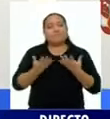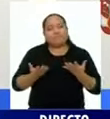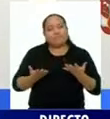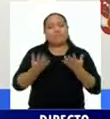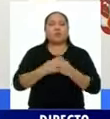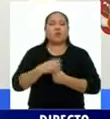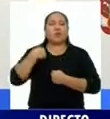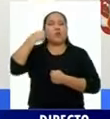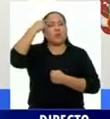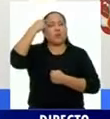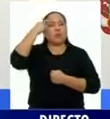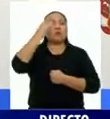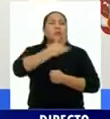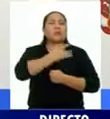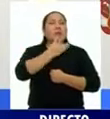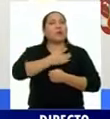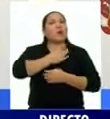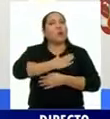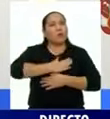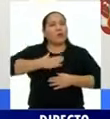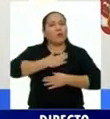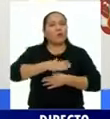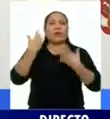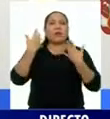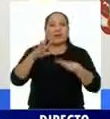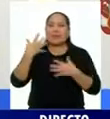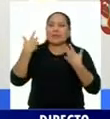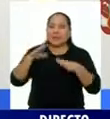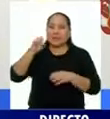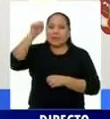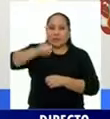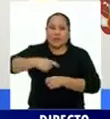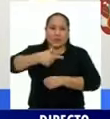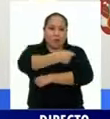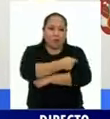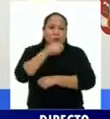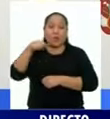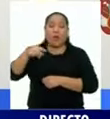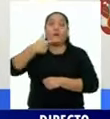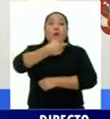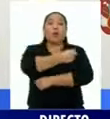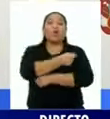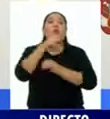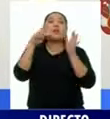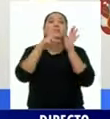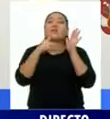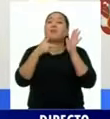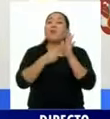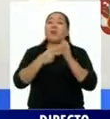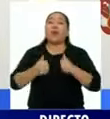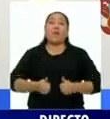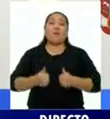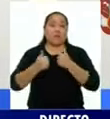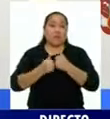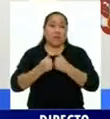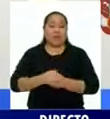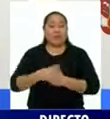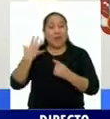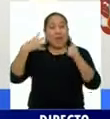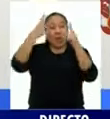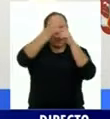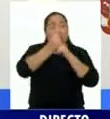yo creo que hay que sentirnos satisfechos porque tenemos vacunas. Vacuna es vida. Entonces, el gran logro